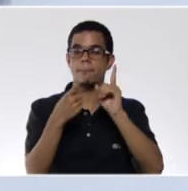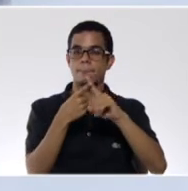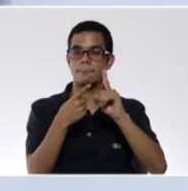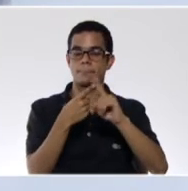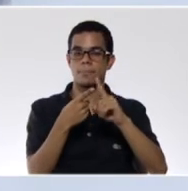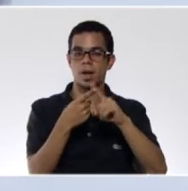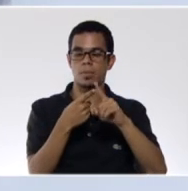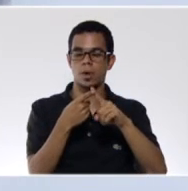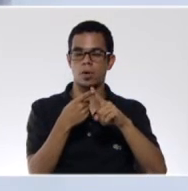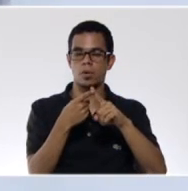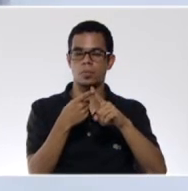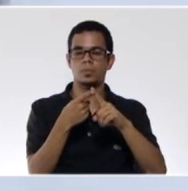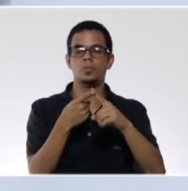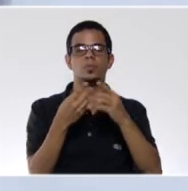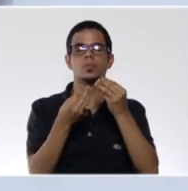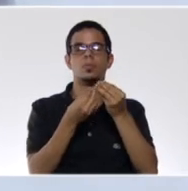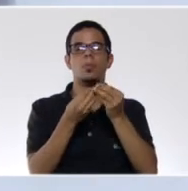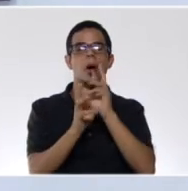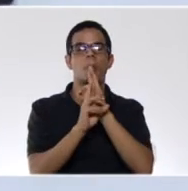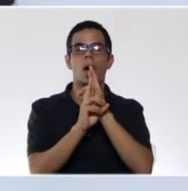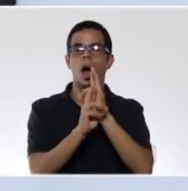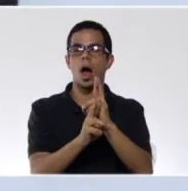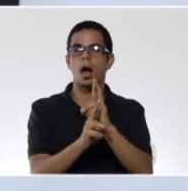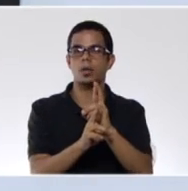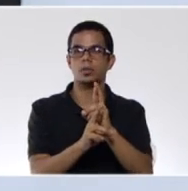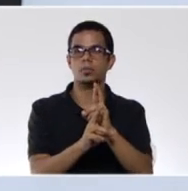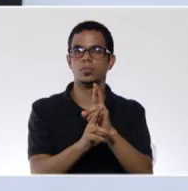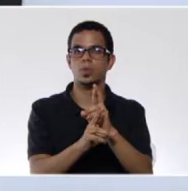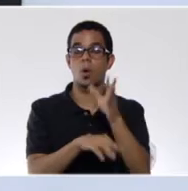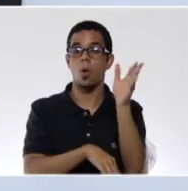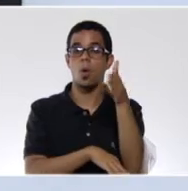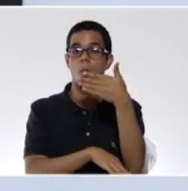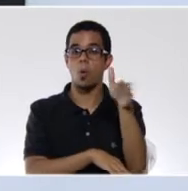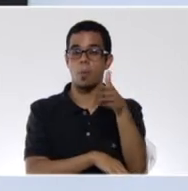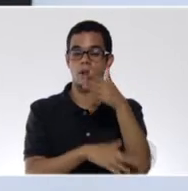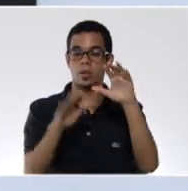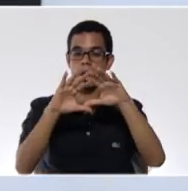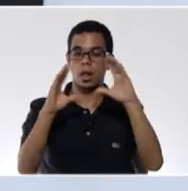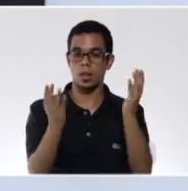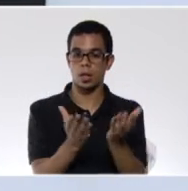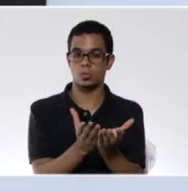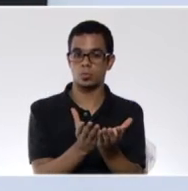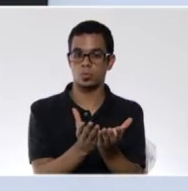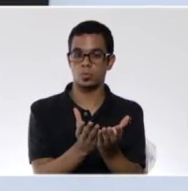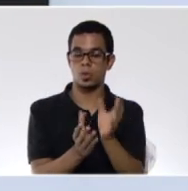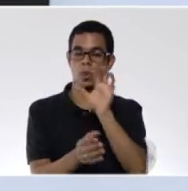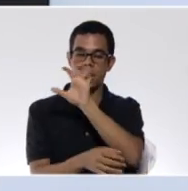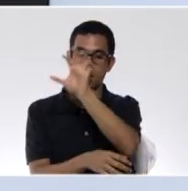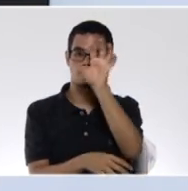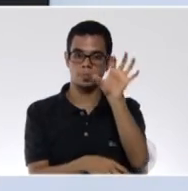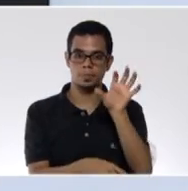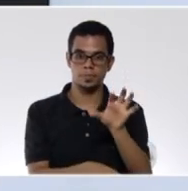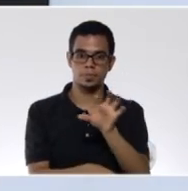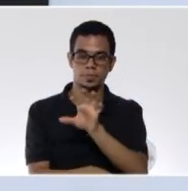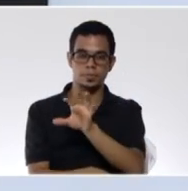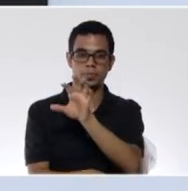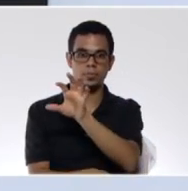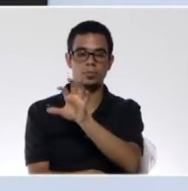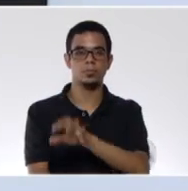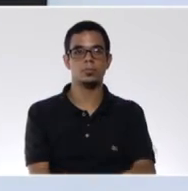desarrollar este ejercicio con banderas del mundo, de países del mundo.